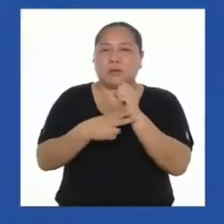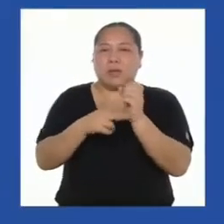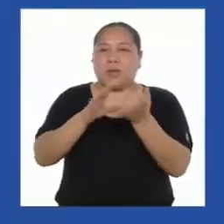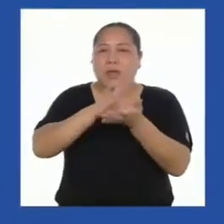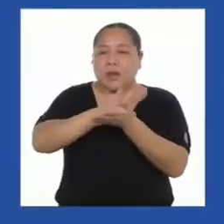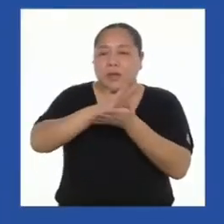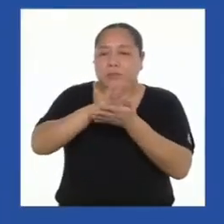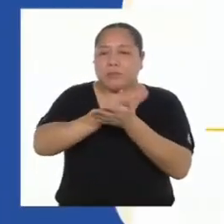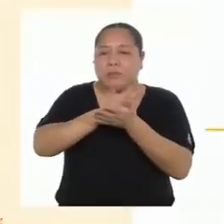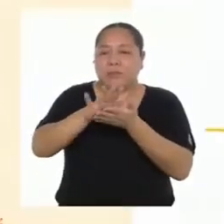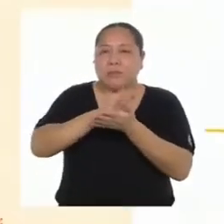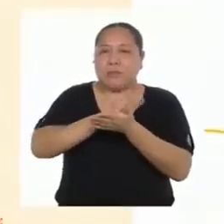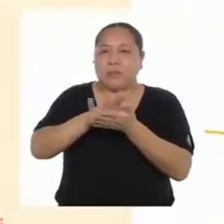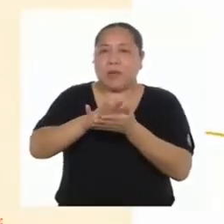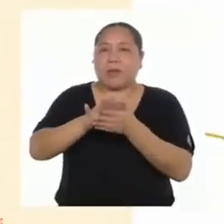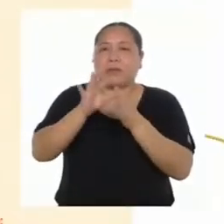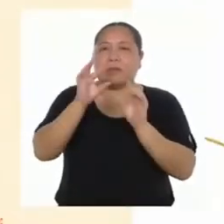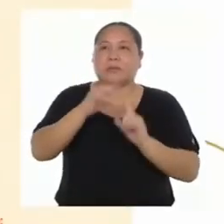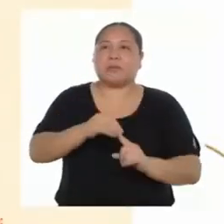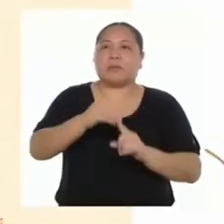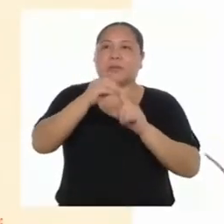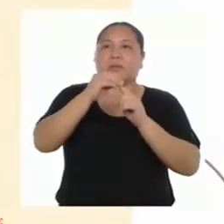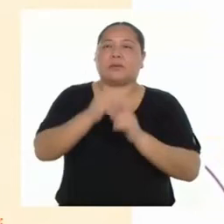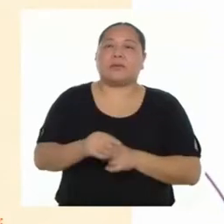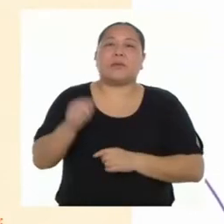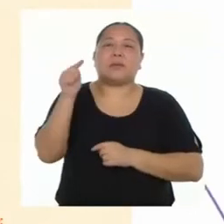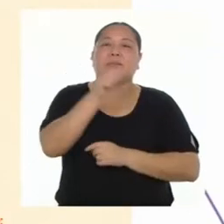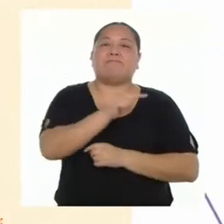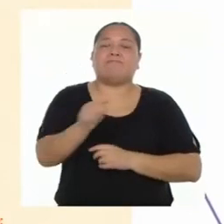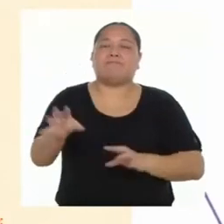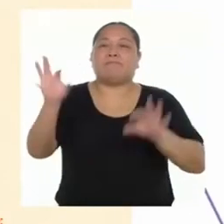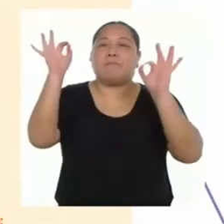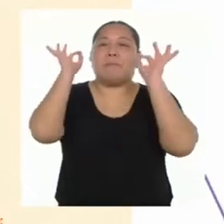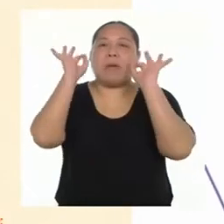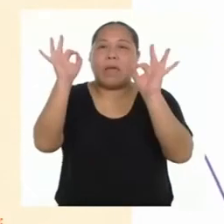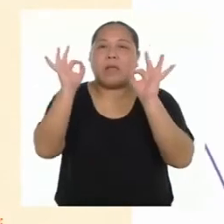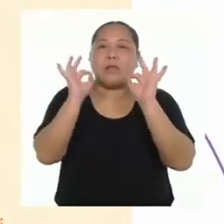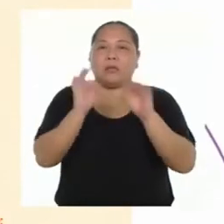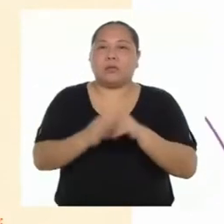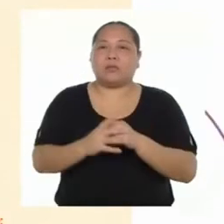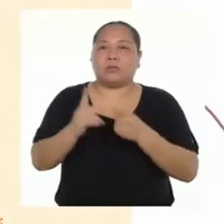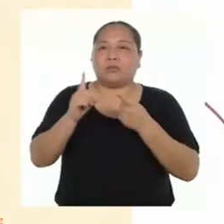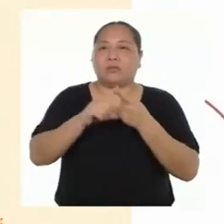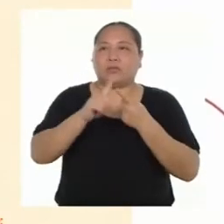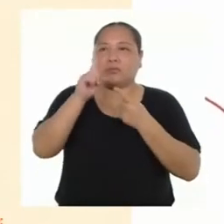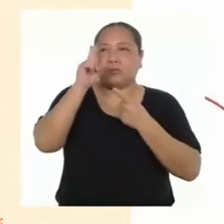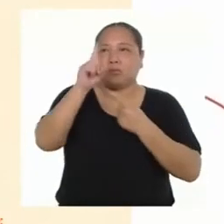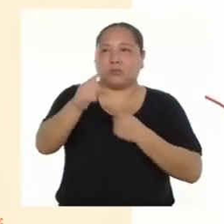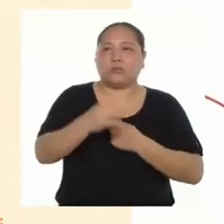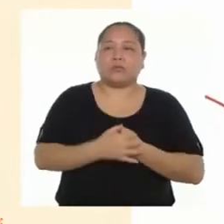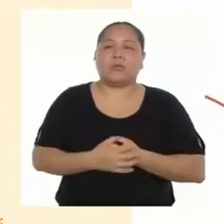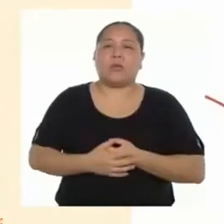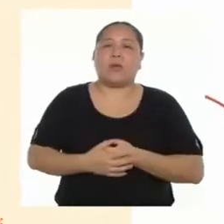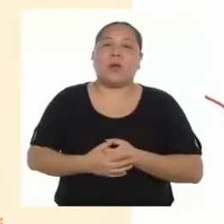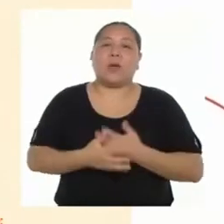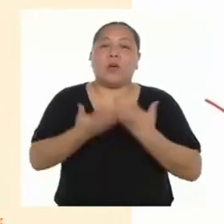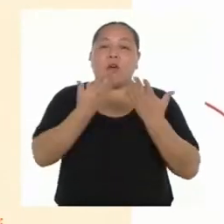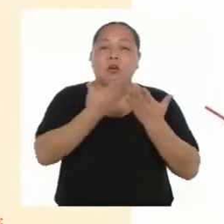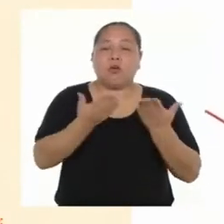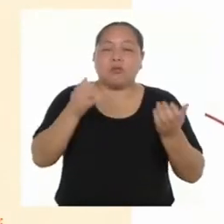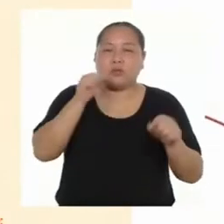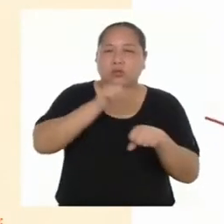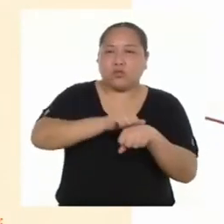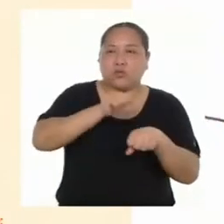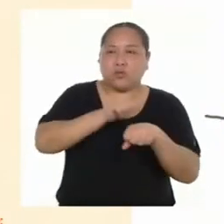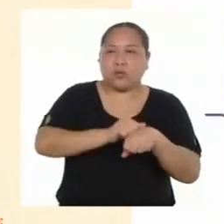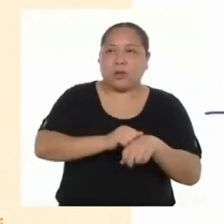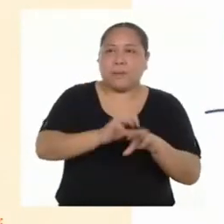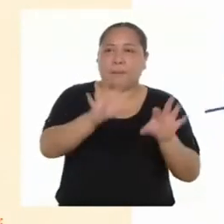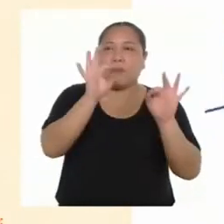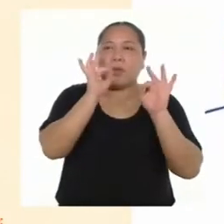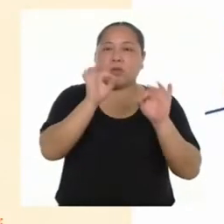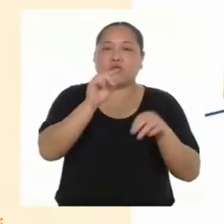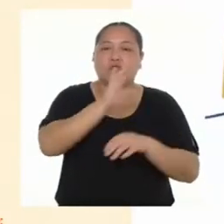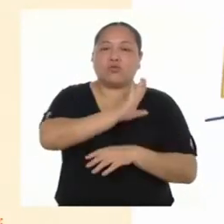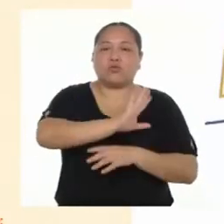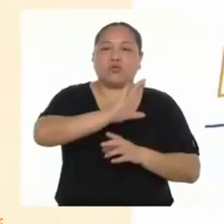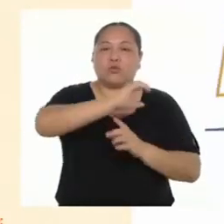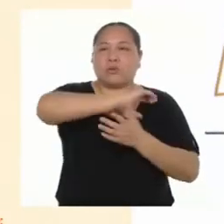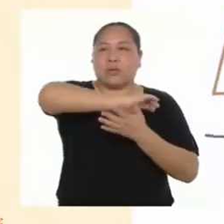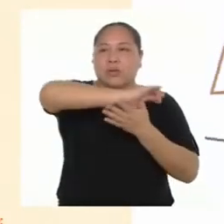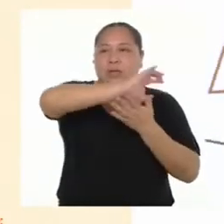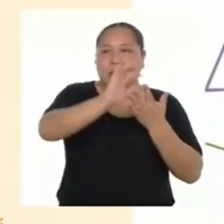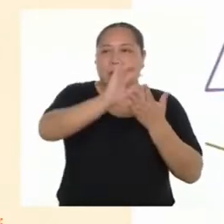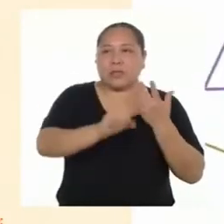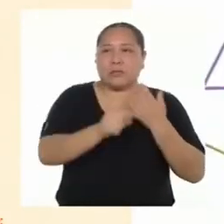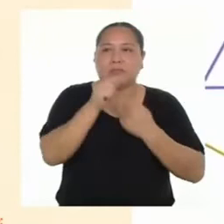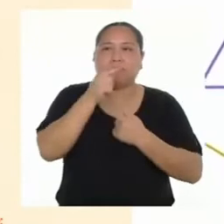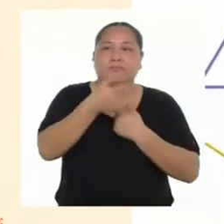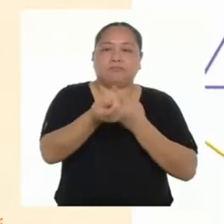seguridad. Según su peligrosidad tenemos 1. Residuos sólidos peligrosos. Aquellos que por sus características o